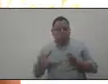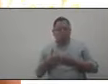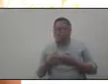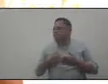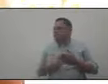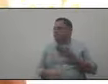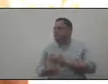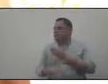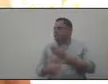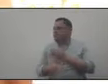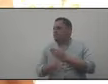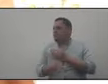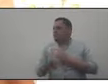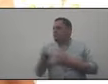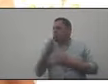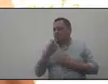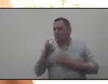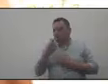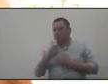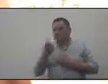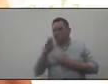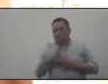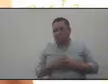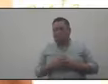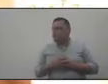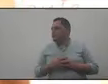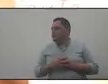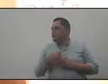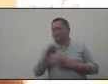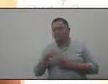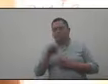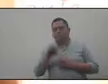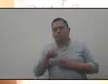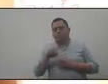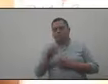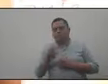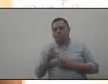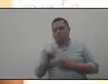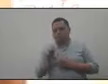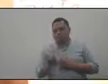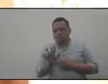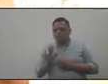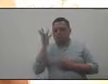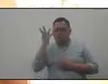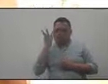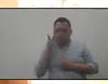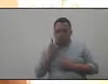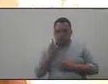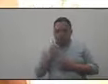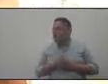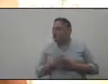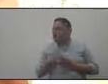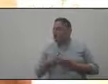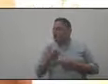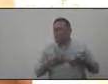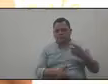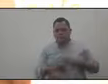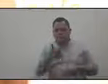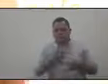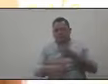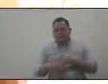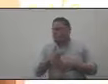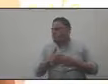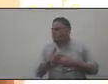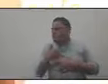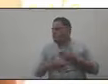con medicamentos todavía, estoy con una monoquimio que es diaria, en hematología, oncología me están tratando, porque anteriormente